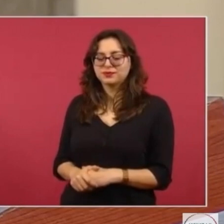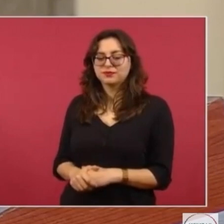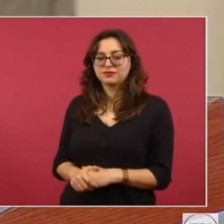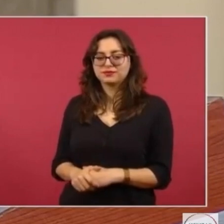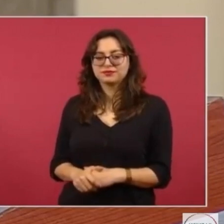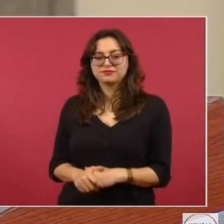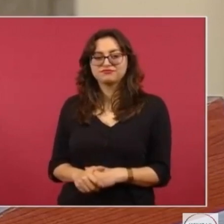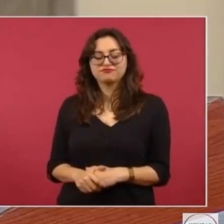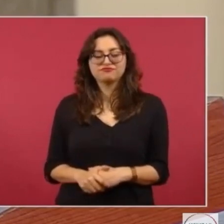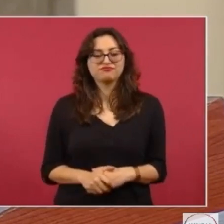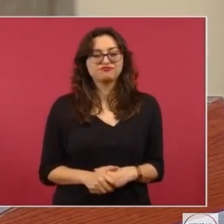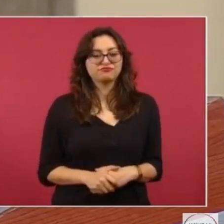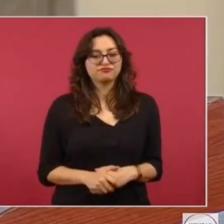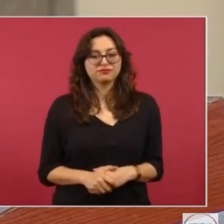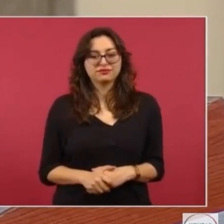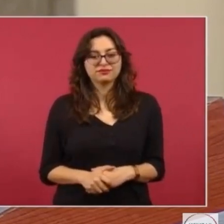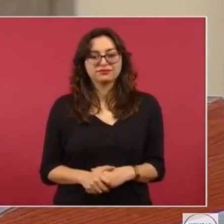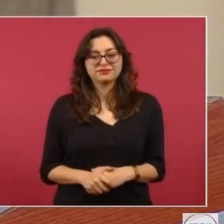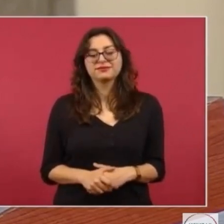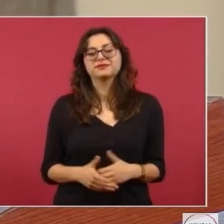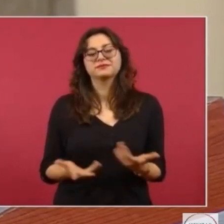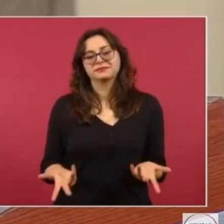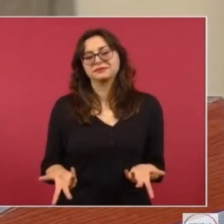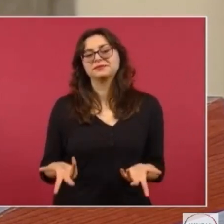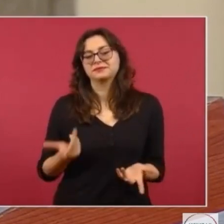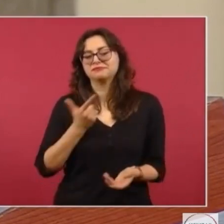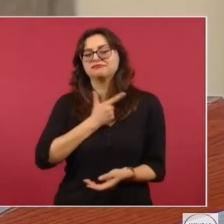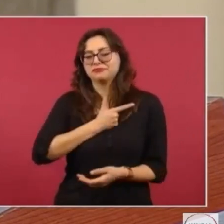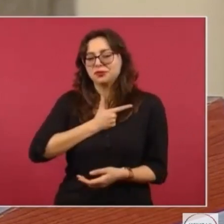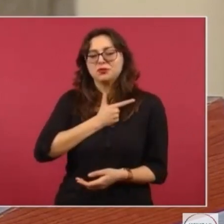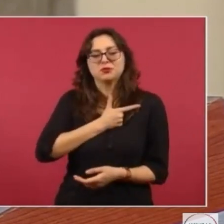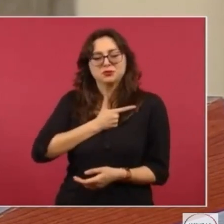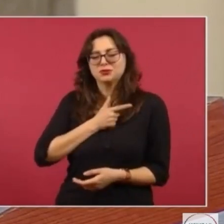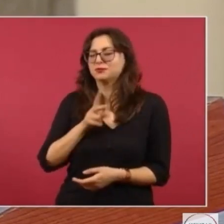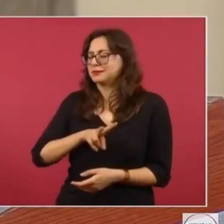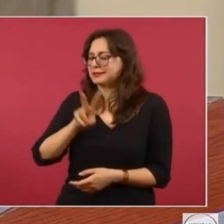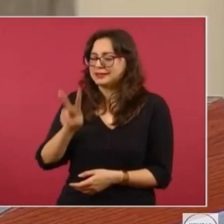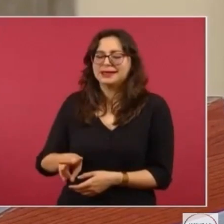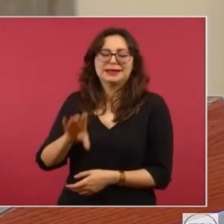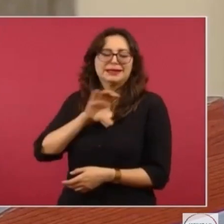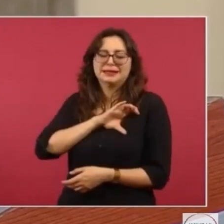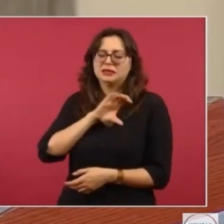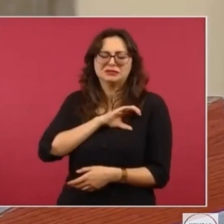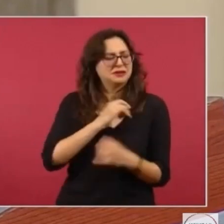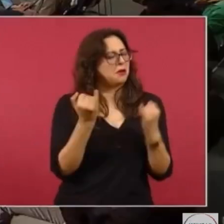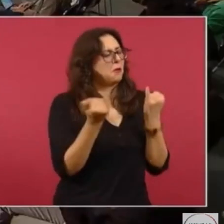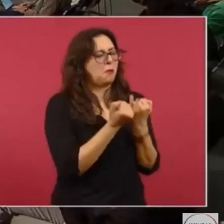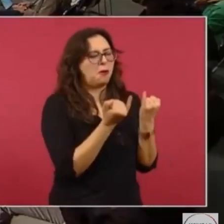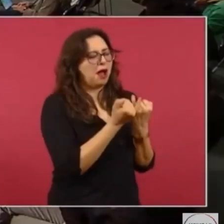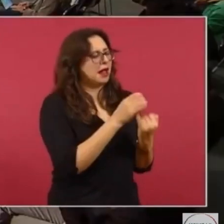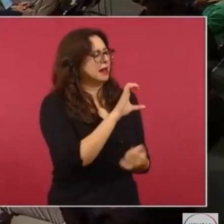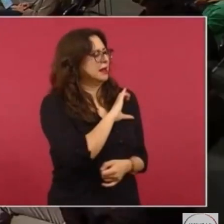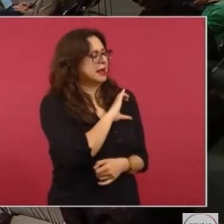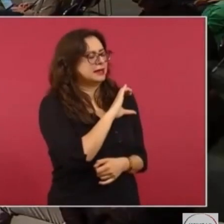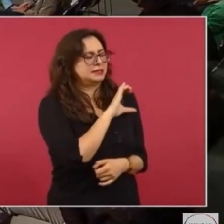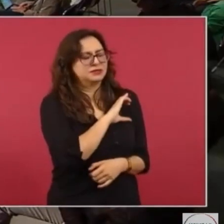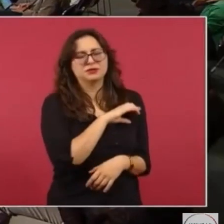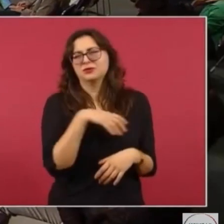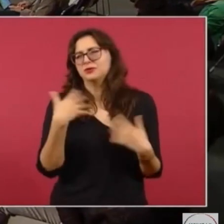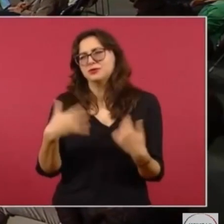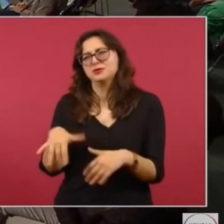El gobernador: no, me da mucho gusto, lo hago con mucho afecto y además nos has ayudado